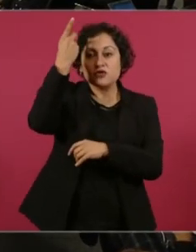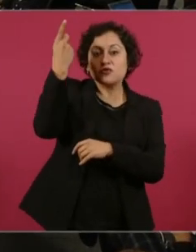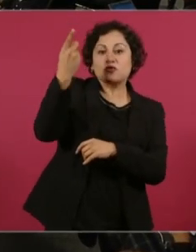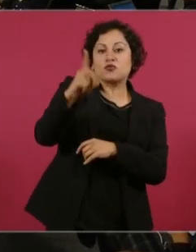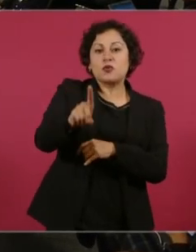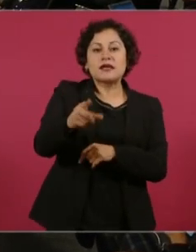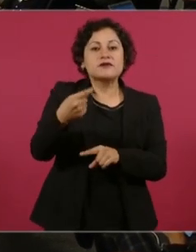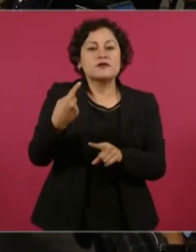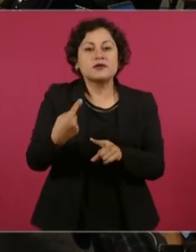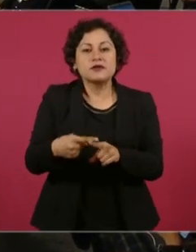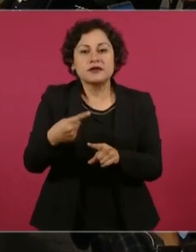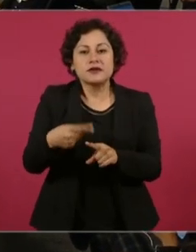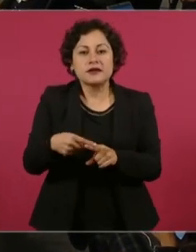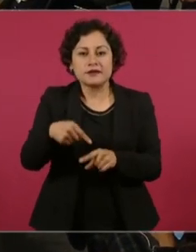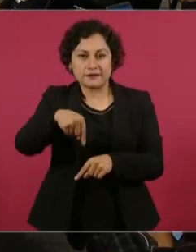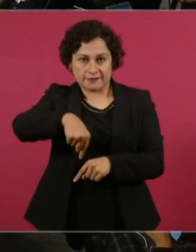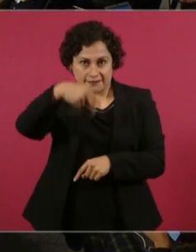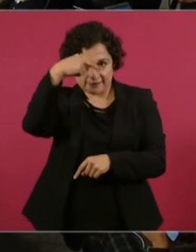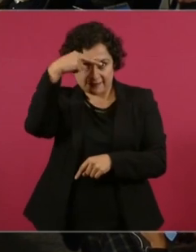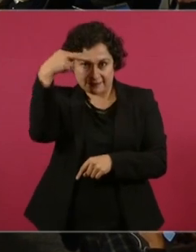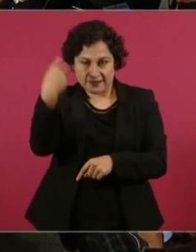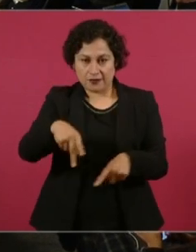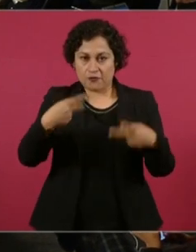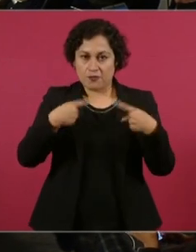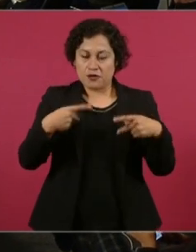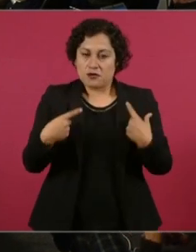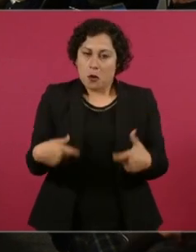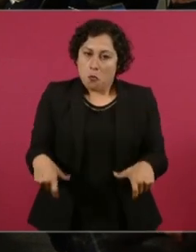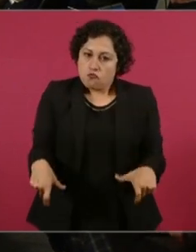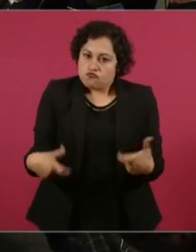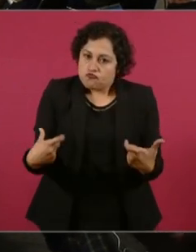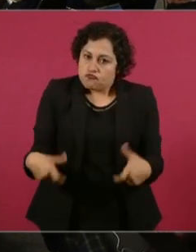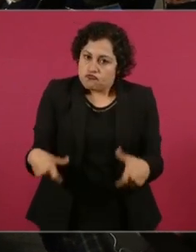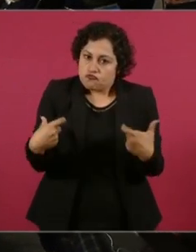Y aún cuando no les está yendo mal,